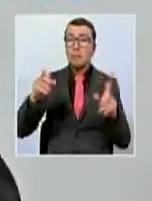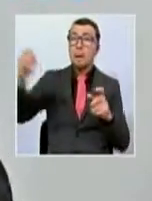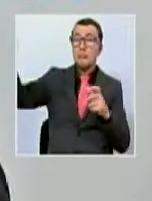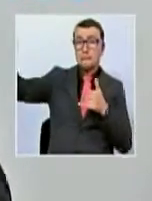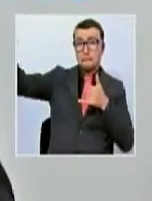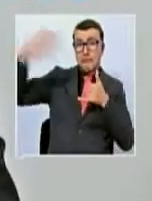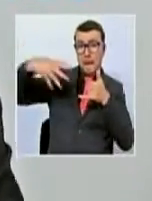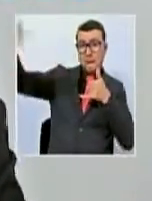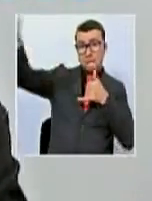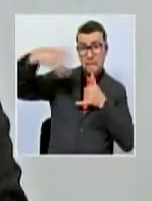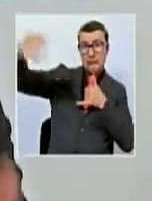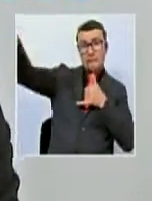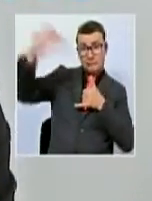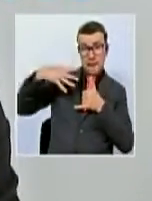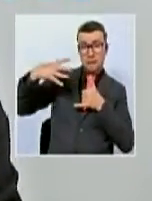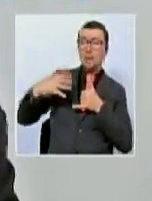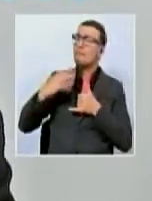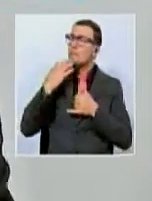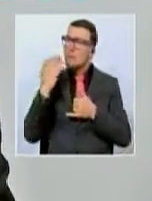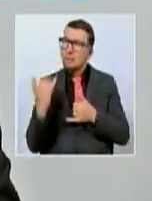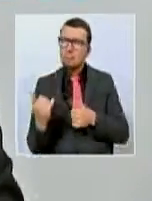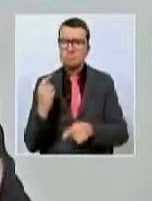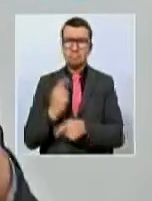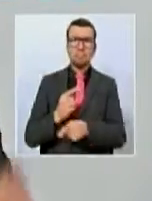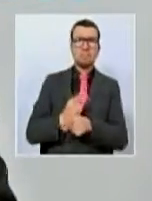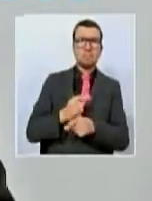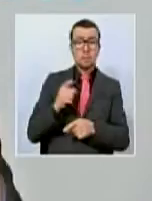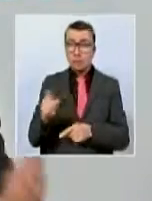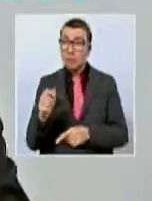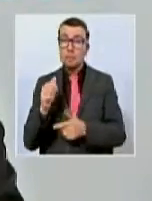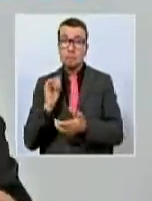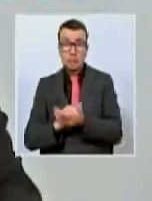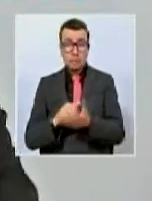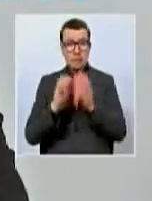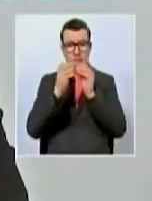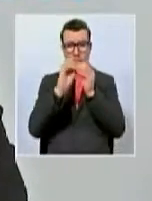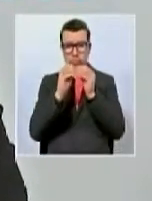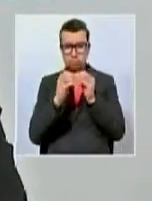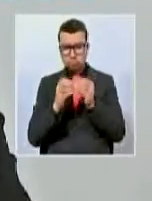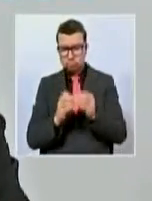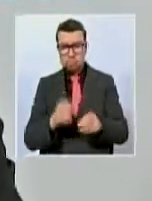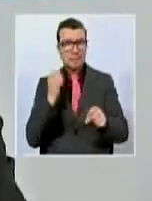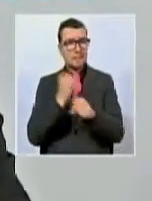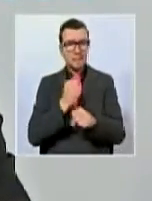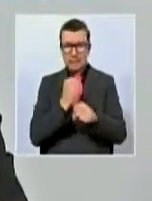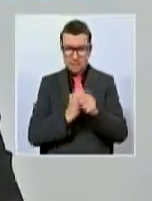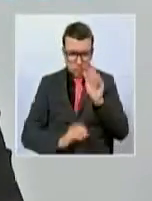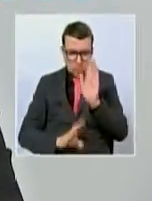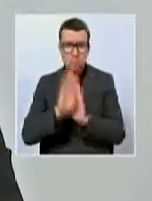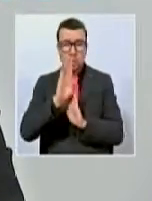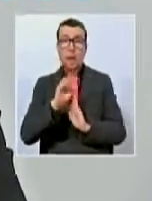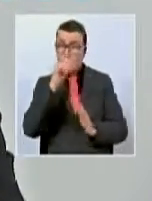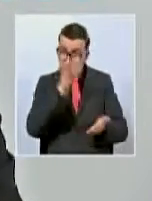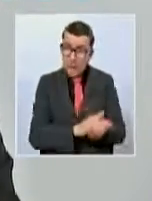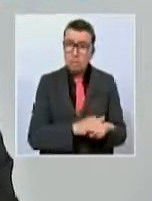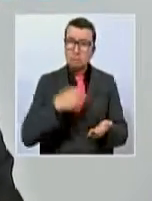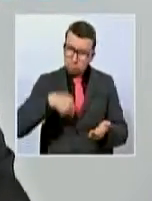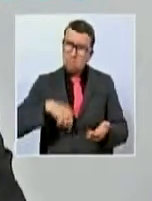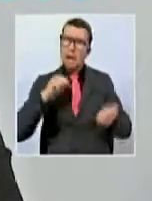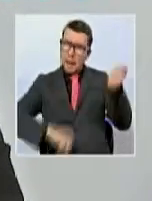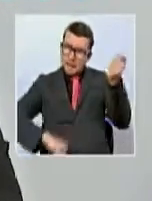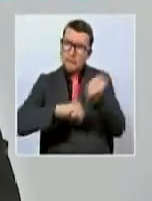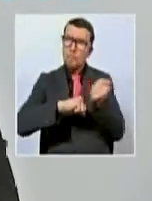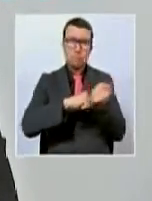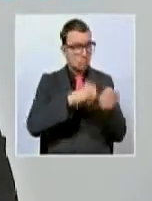La industria realmente y la producción en un país es la que genera empleo y la que genera crecimiento. Hay que apoyar la industria del país y en ese